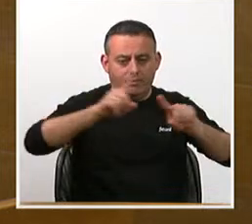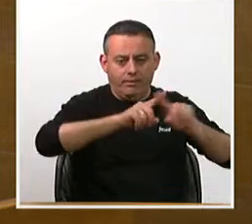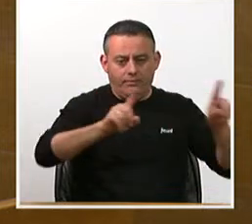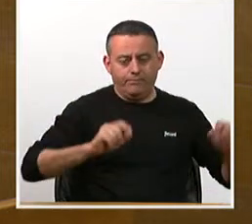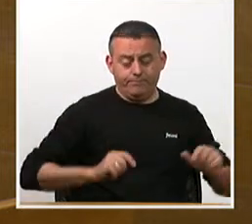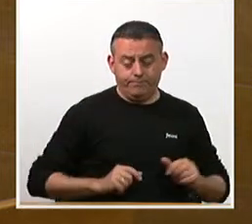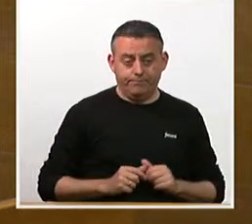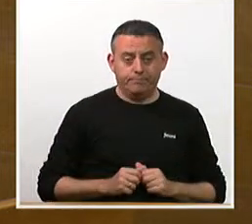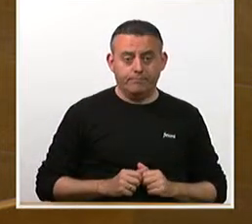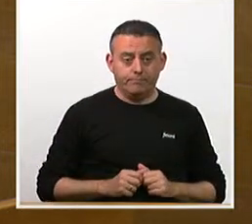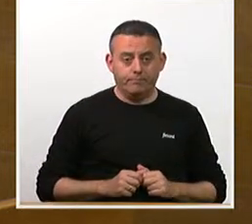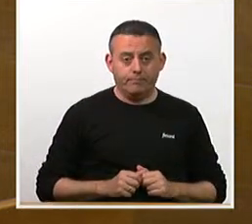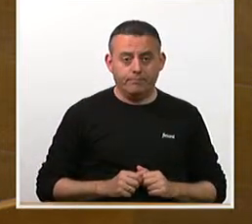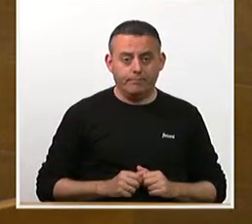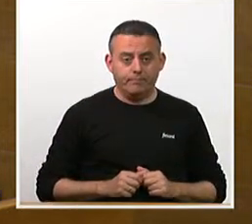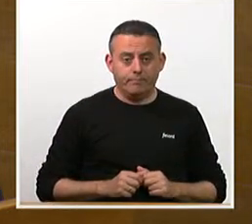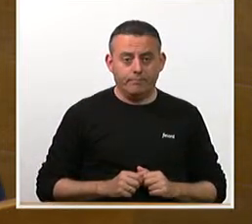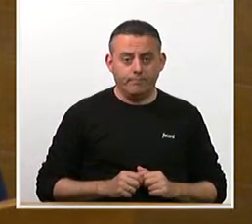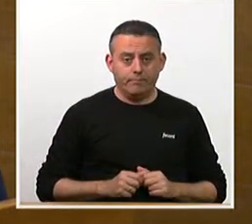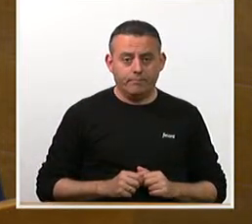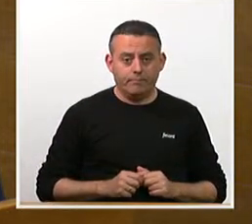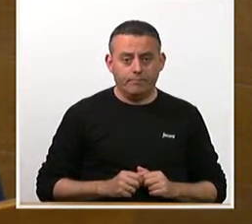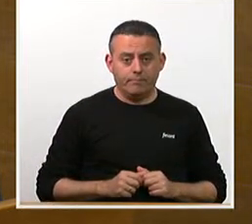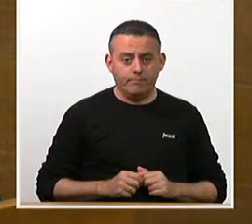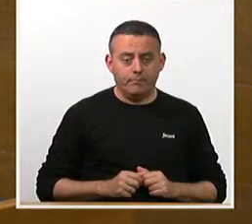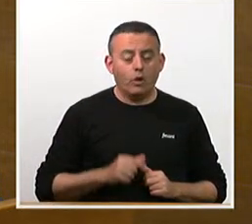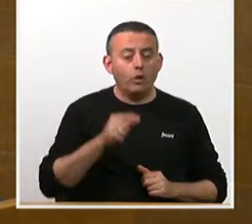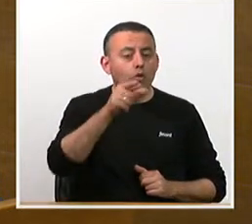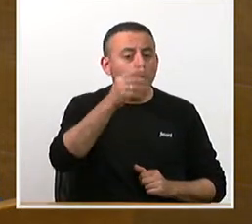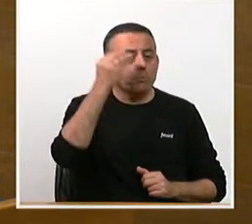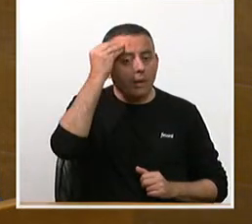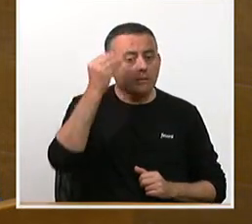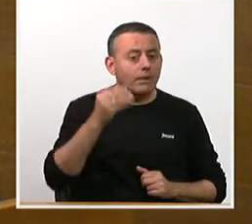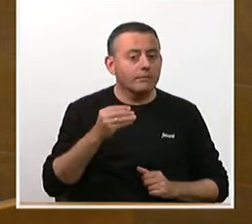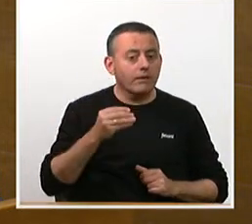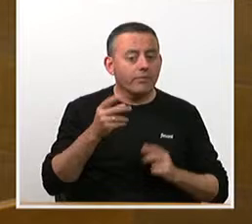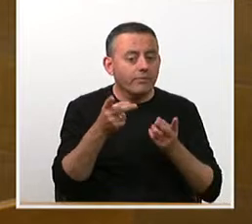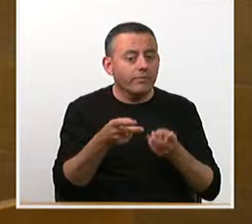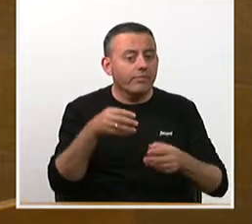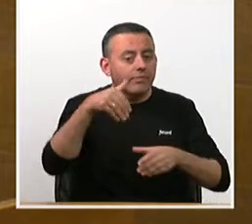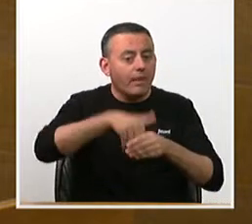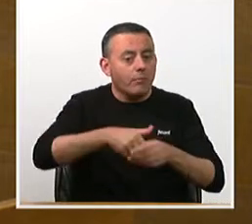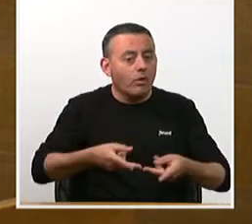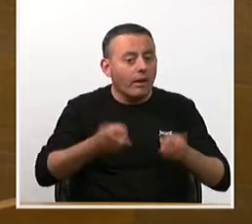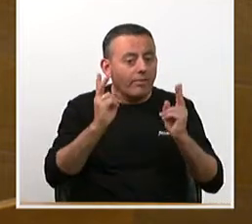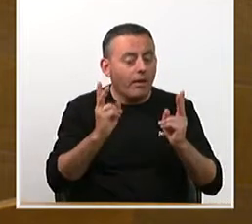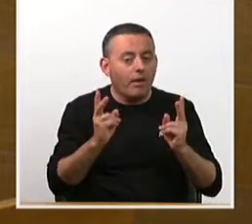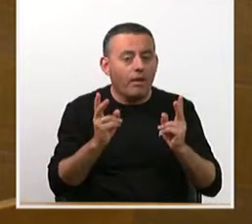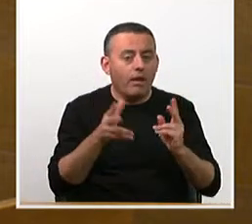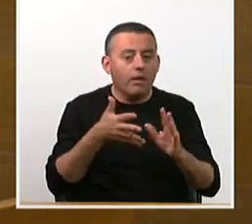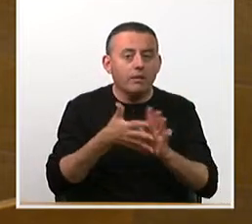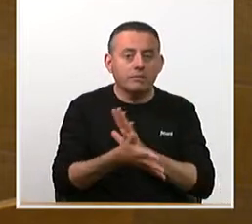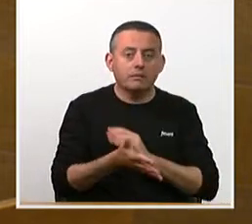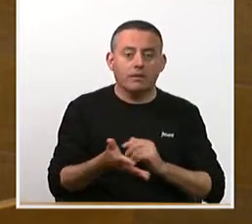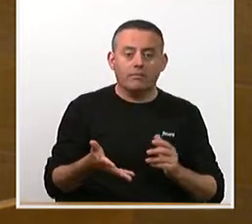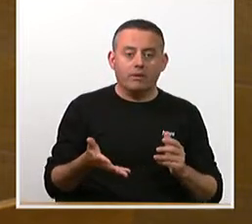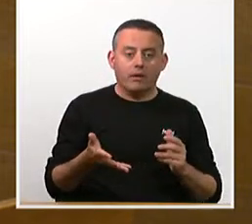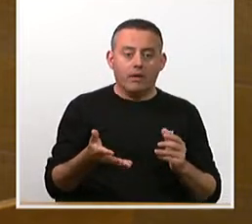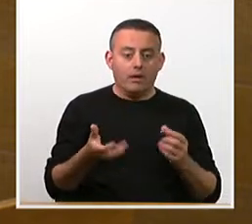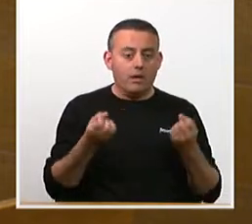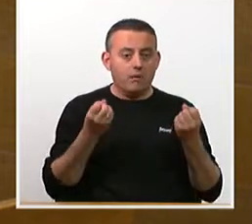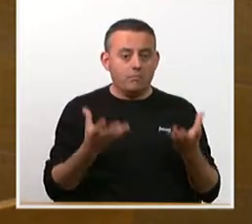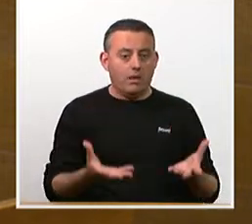esa es por tanto su idea de la Democracia parlamentaria querer excluir a una persona de la posibilidad de ocupar una